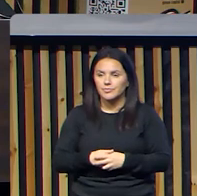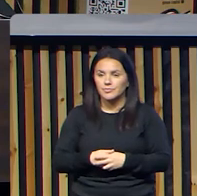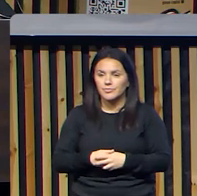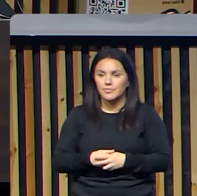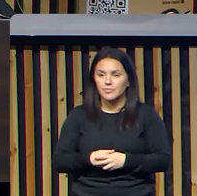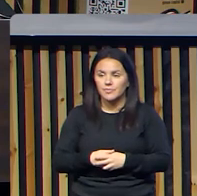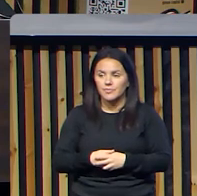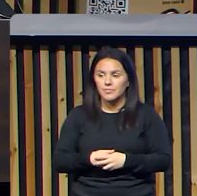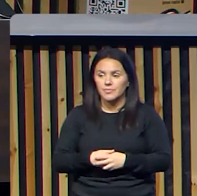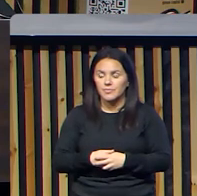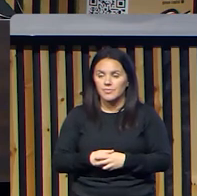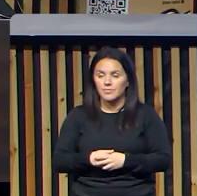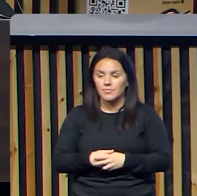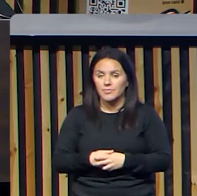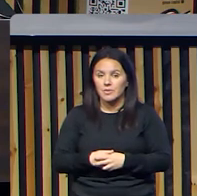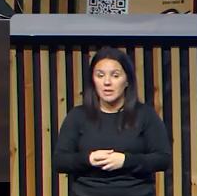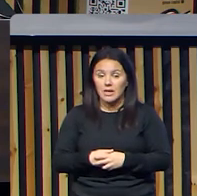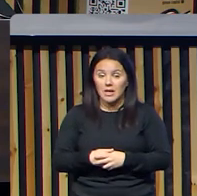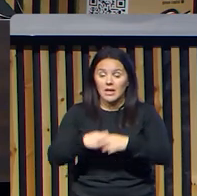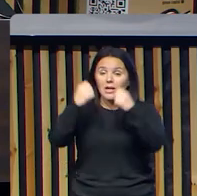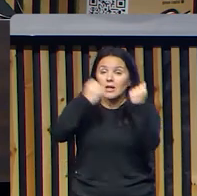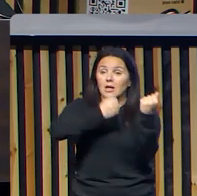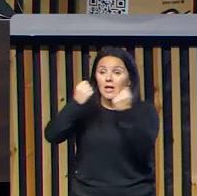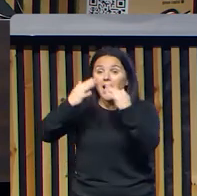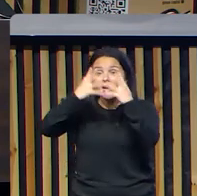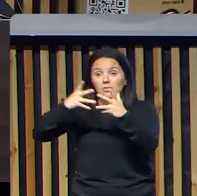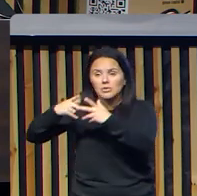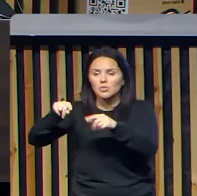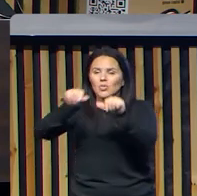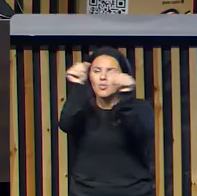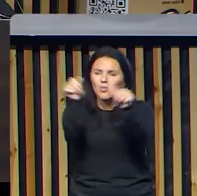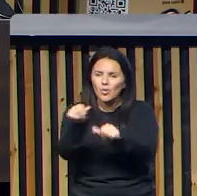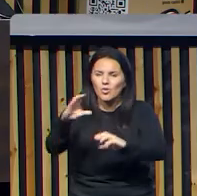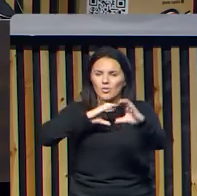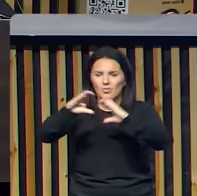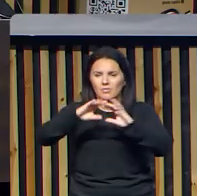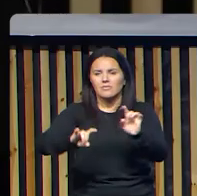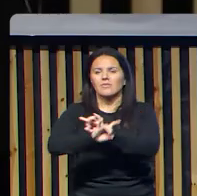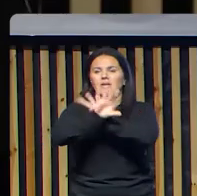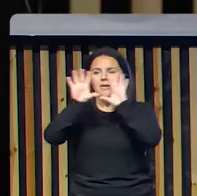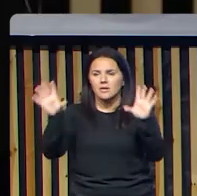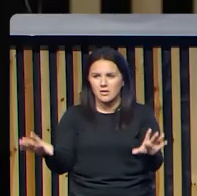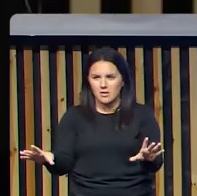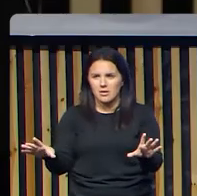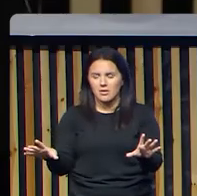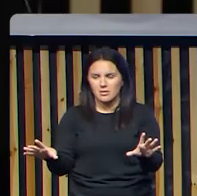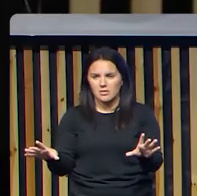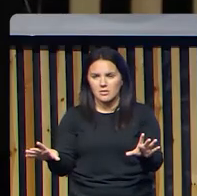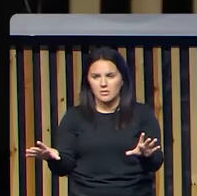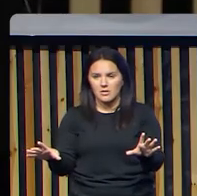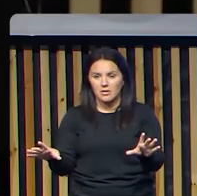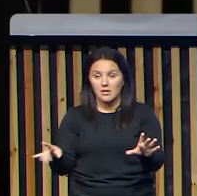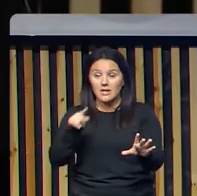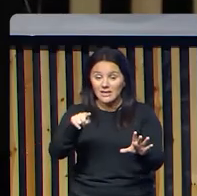entendemos que la administración debería ofrecer un modelo de comunicación clara que sirva